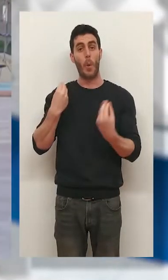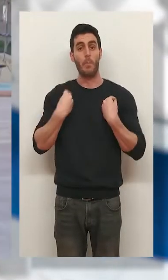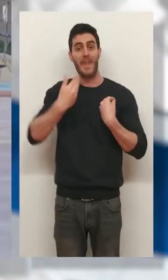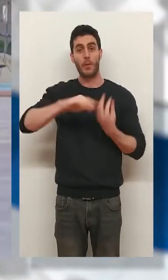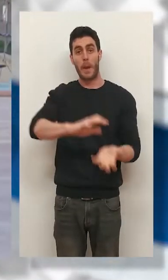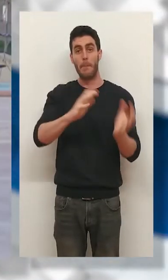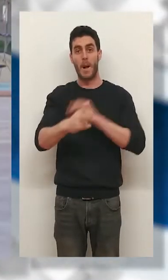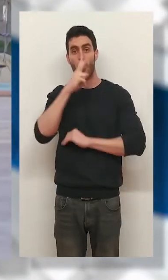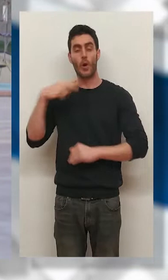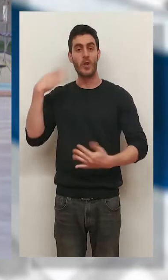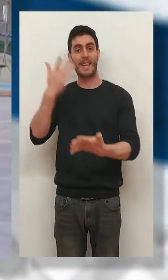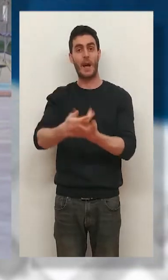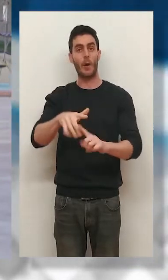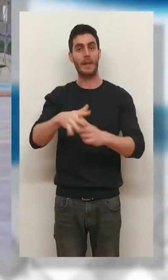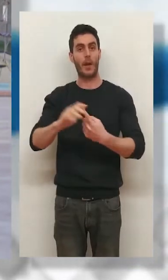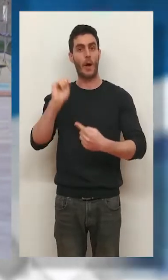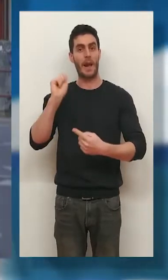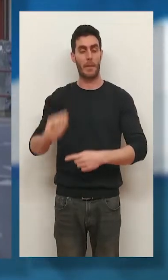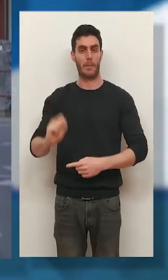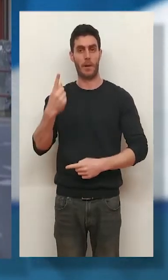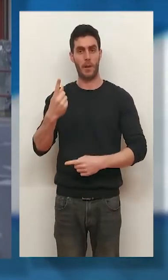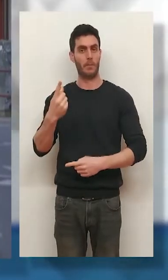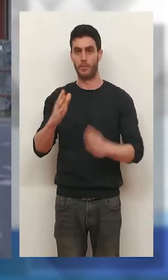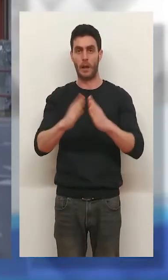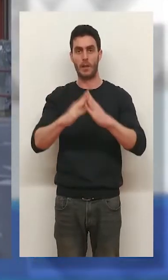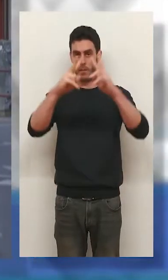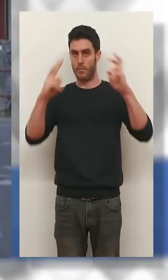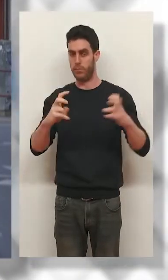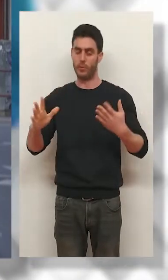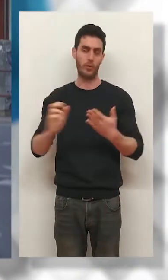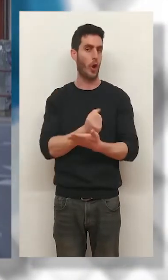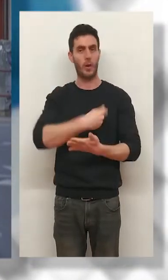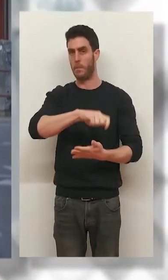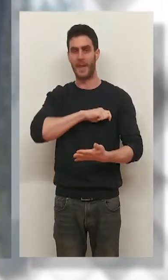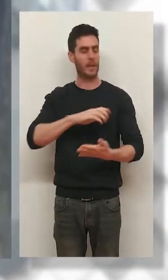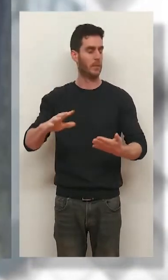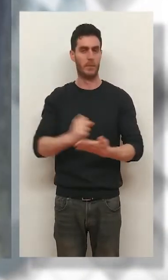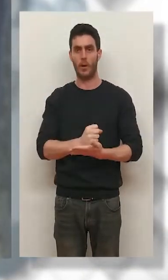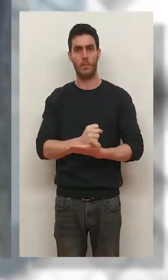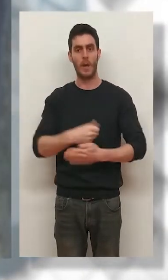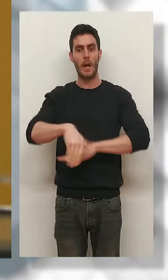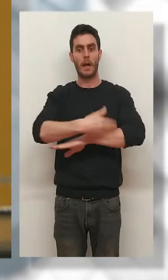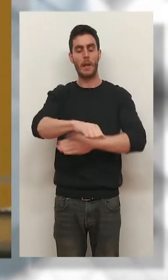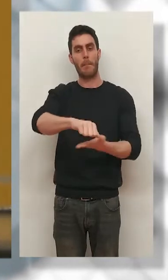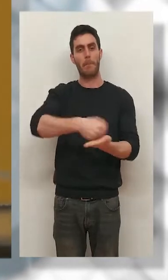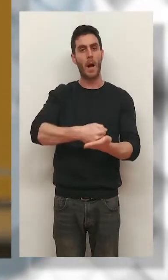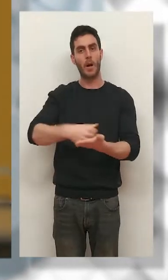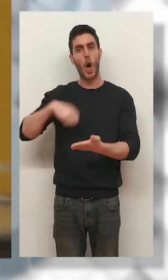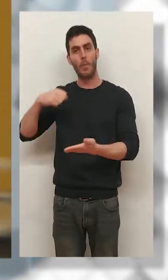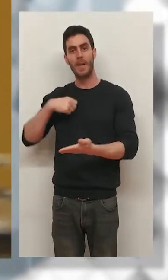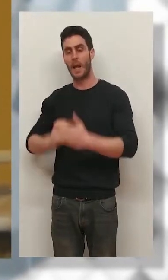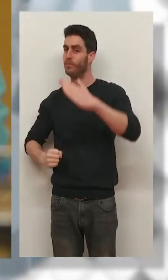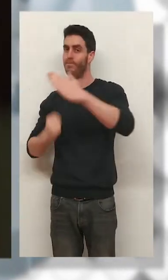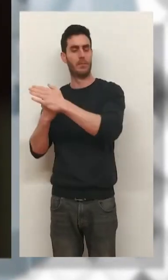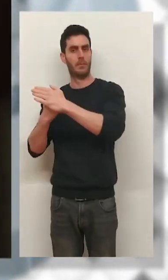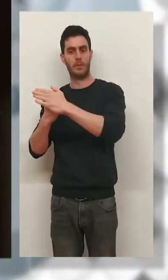vidas. Se cumplen 2 años del primer estado de alarma que encerró en casa a todos los españoles. Calles desiertas, frente a